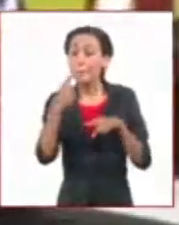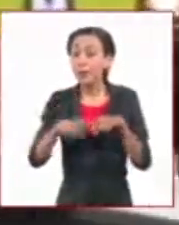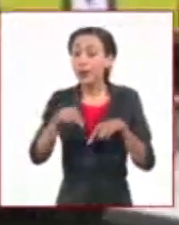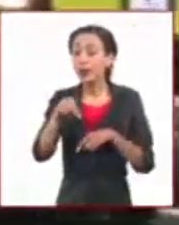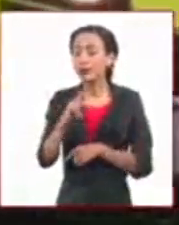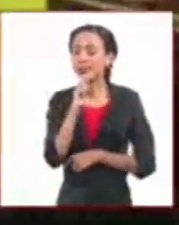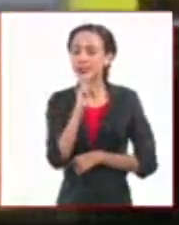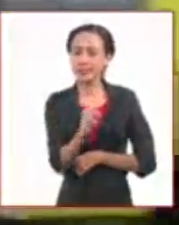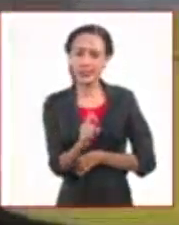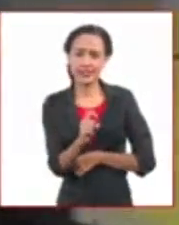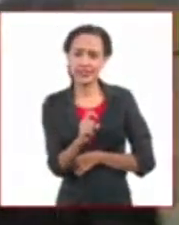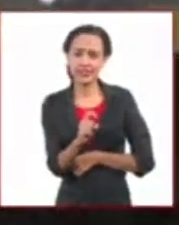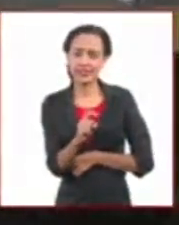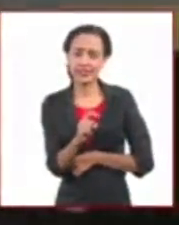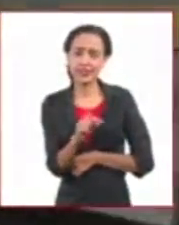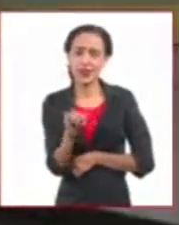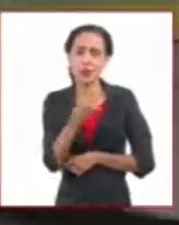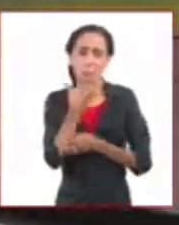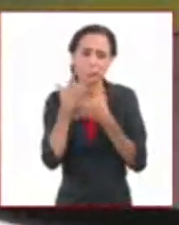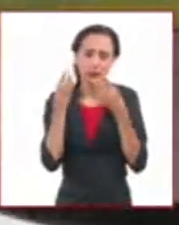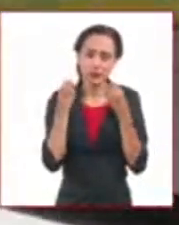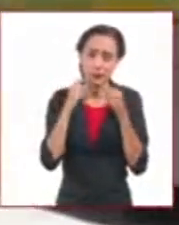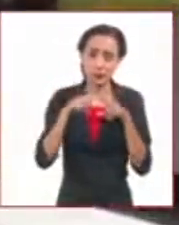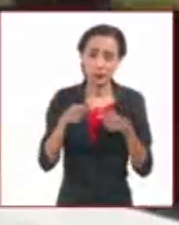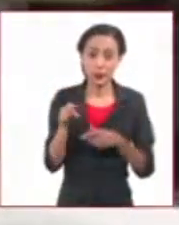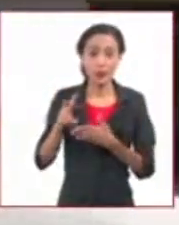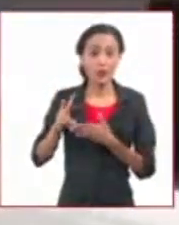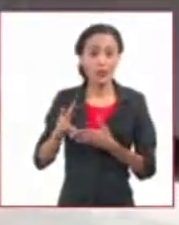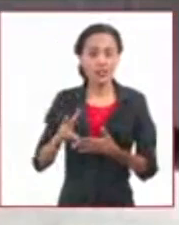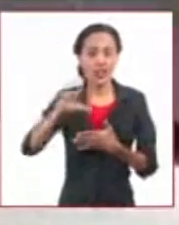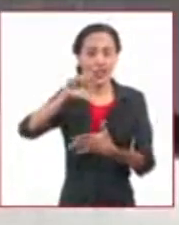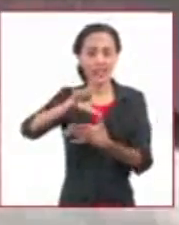durante la visita de los líderes latinoamericanos